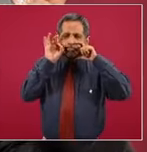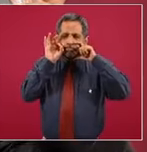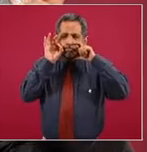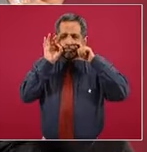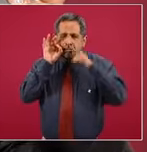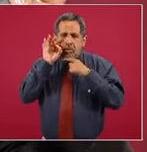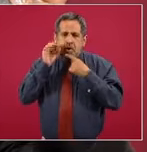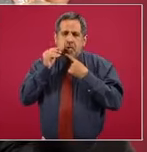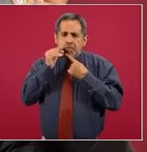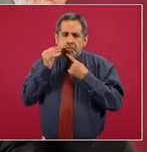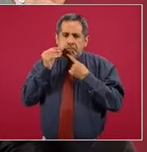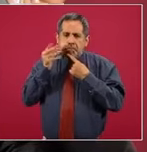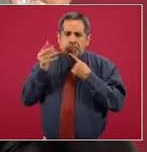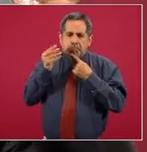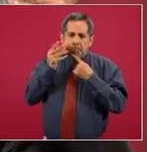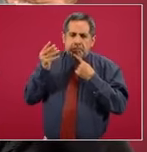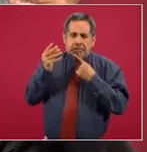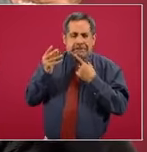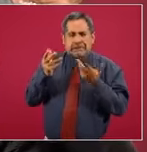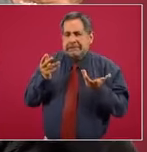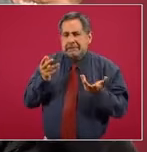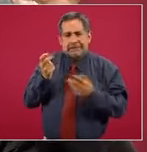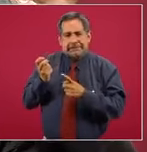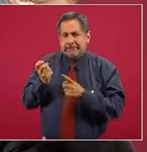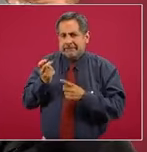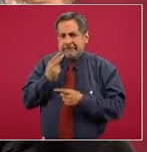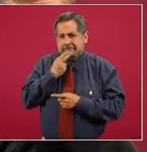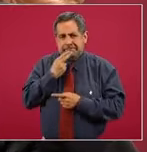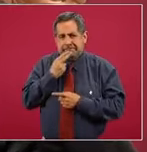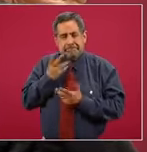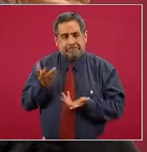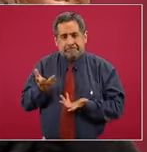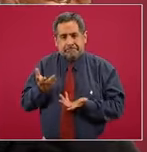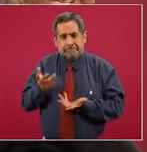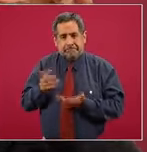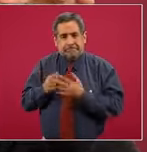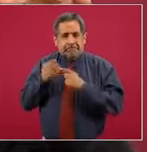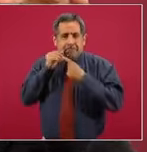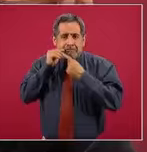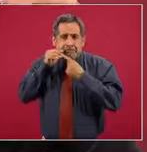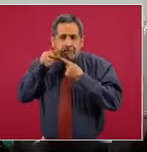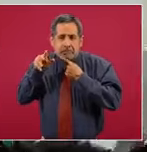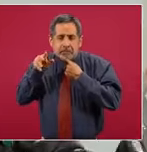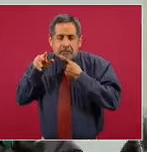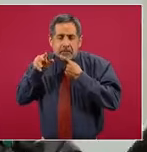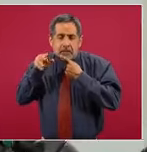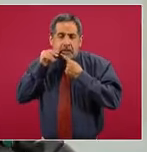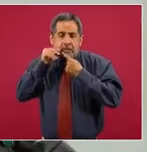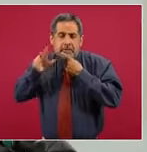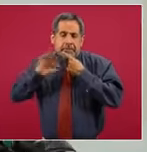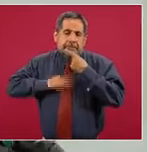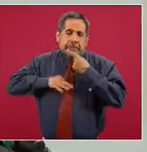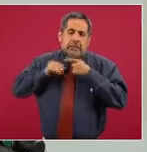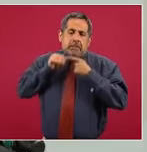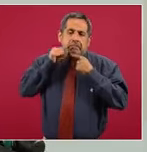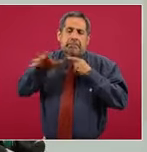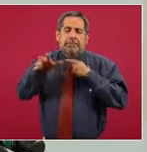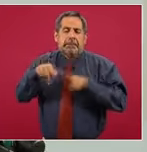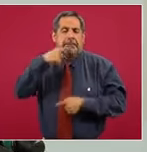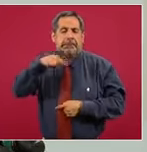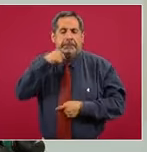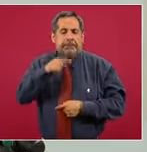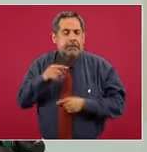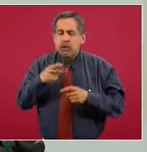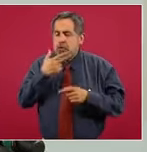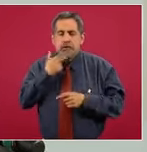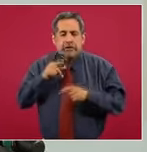la hora de soplarle a la válvula sale todo el aire, y si sale todo el aire, sale todo el virus, si es que yo tuviera la enfermedad.